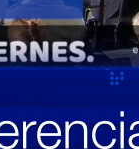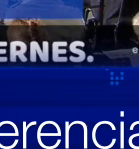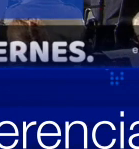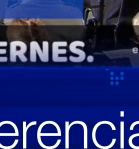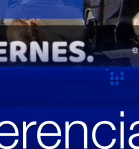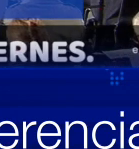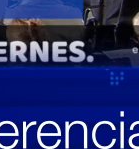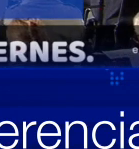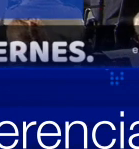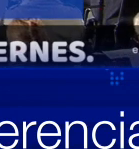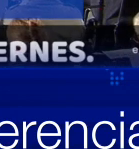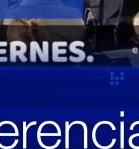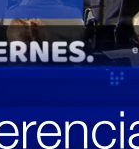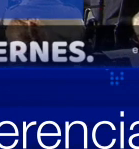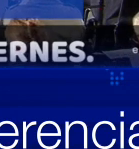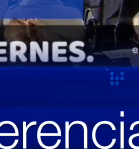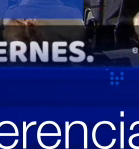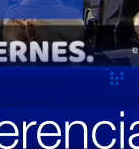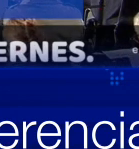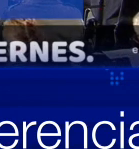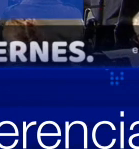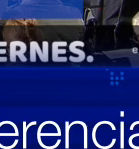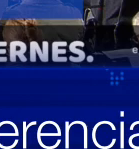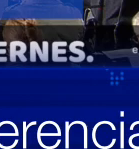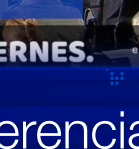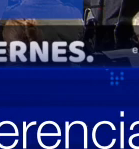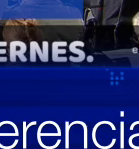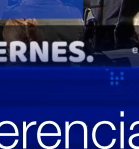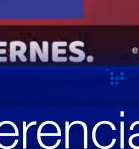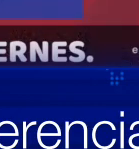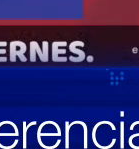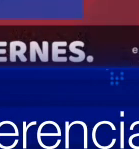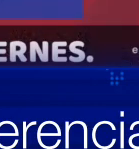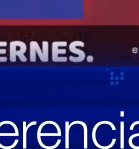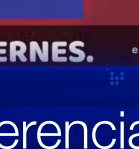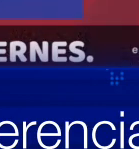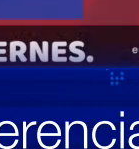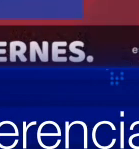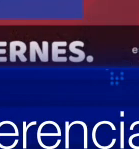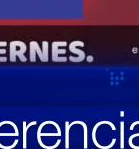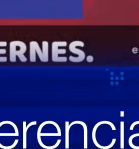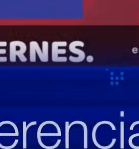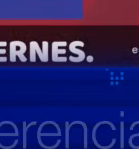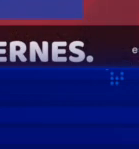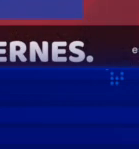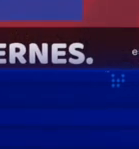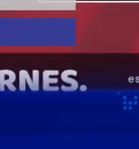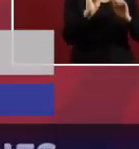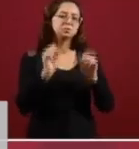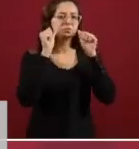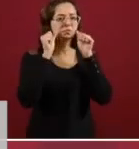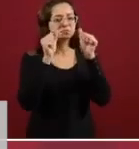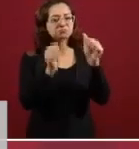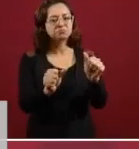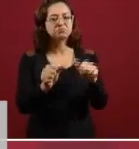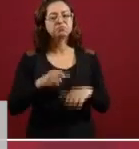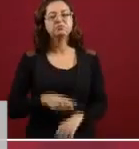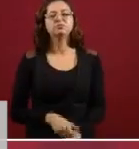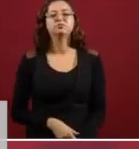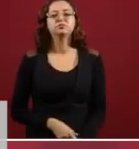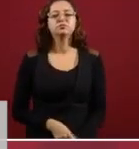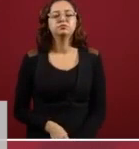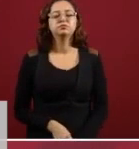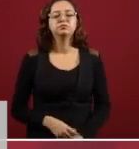los mexicanos, a los que nos escuchan, nos ven a esta hora. El día de